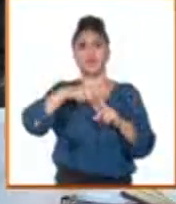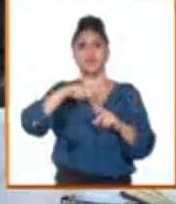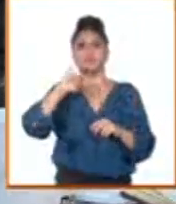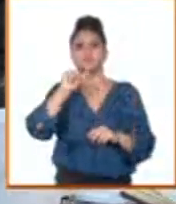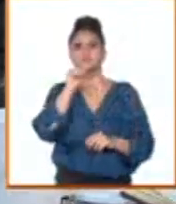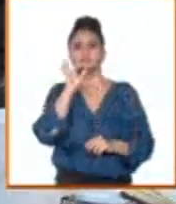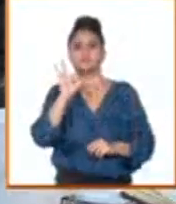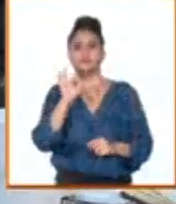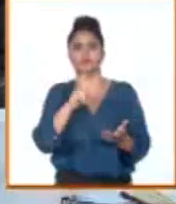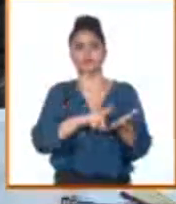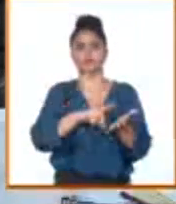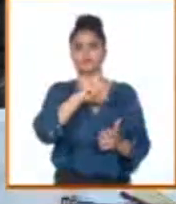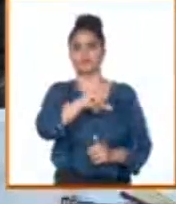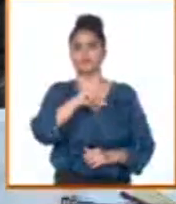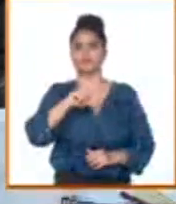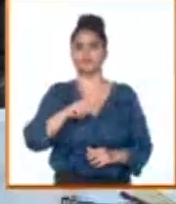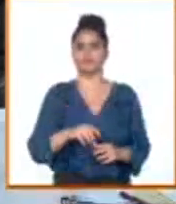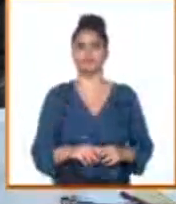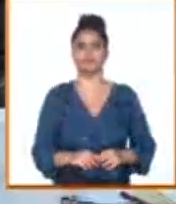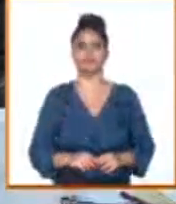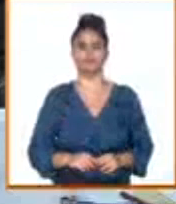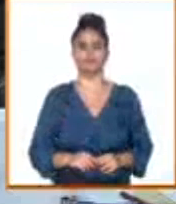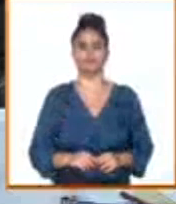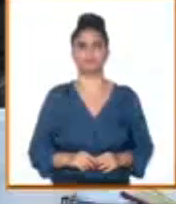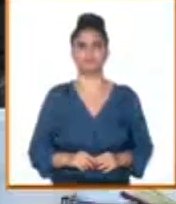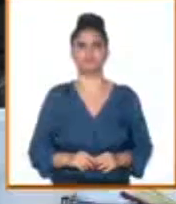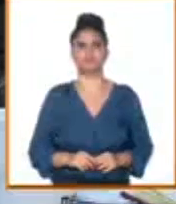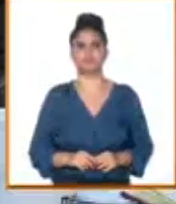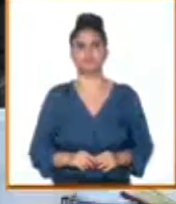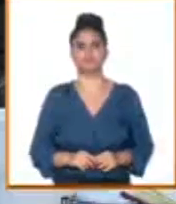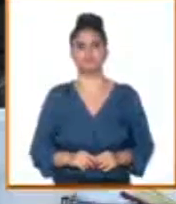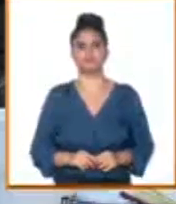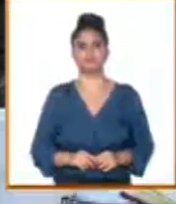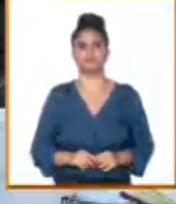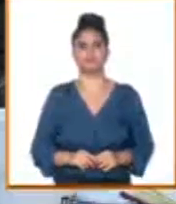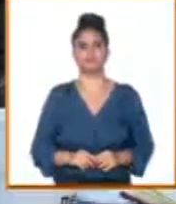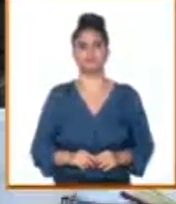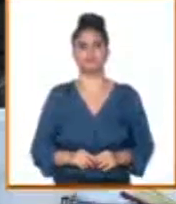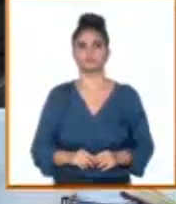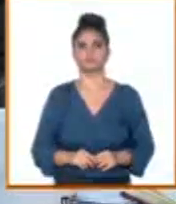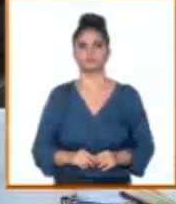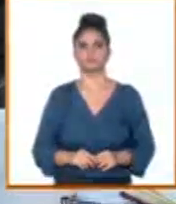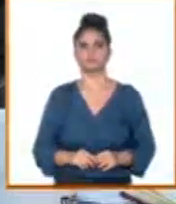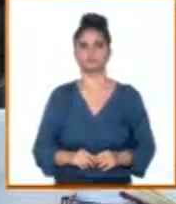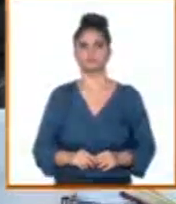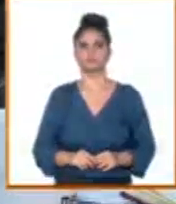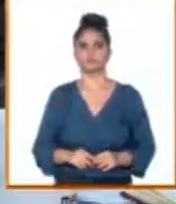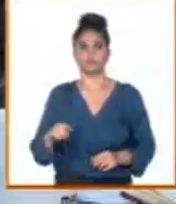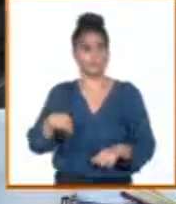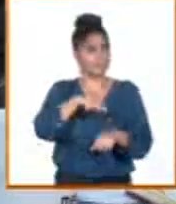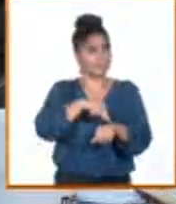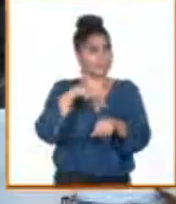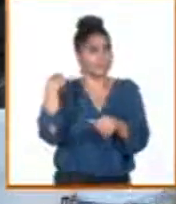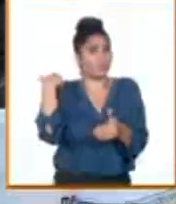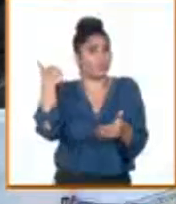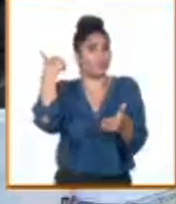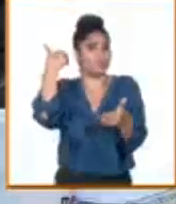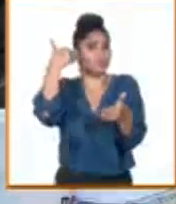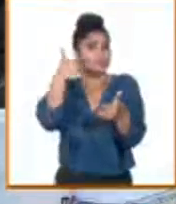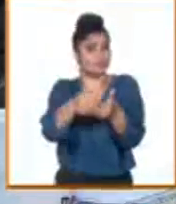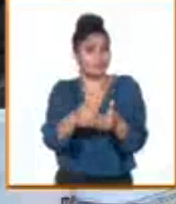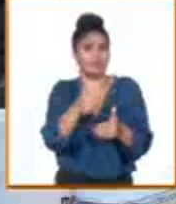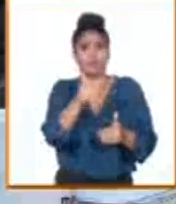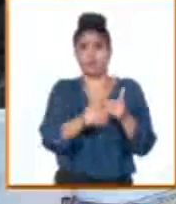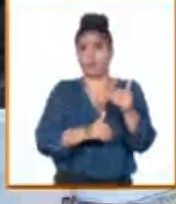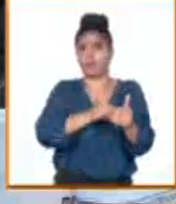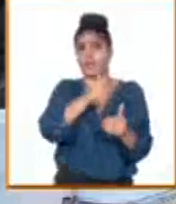audaz promotor de la política de comunicación social del Estado y el gobierno, y que fue y ha sido en todo este momento y en todo este tránsito a lo largo